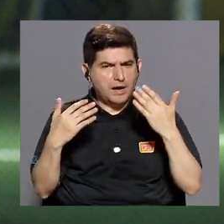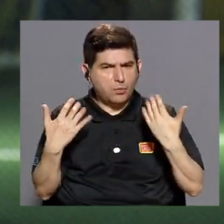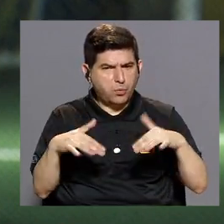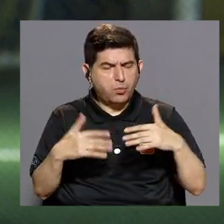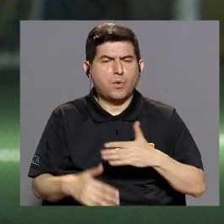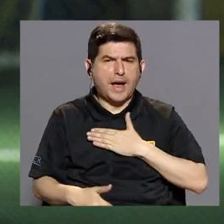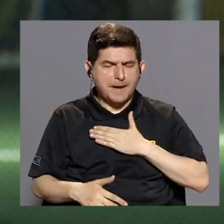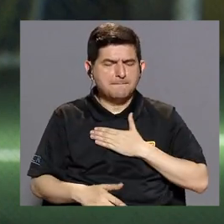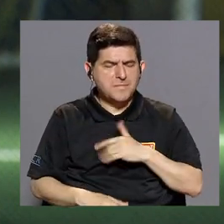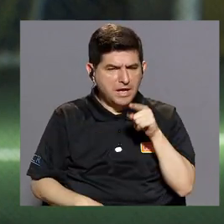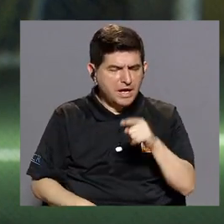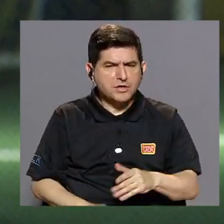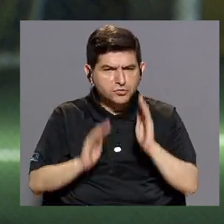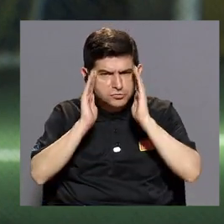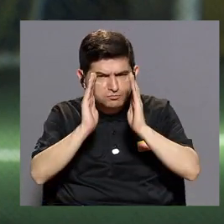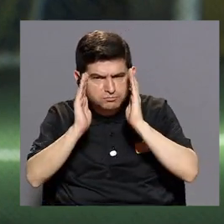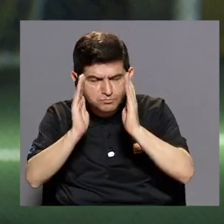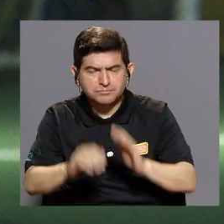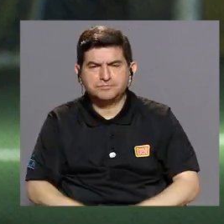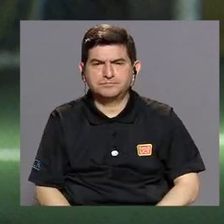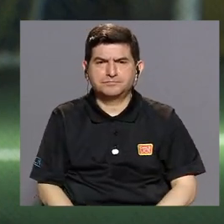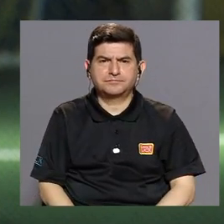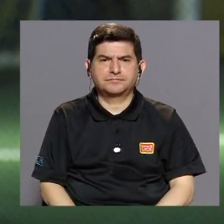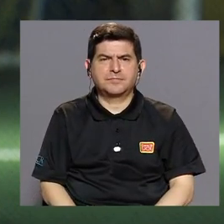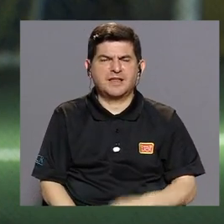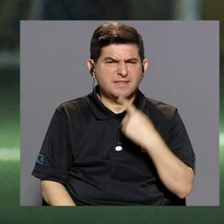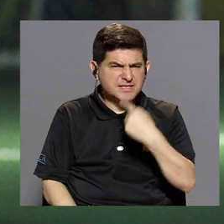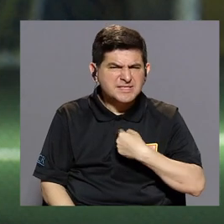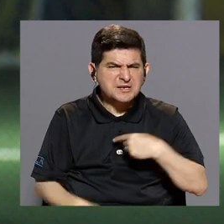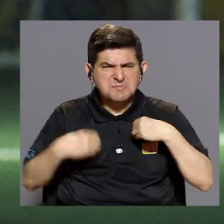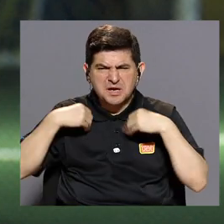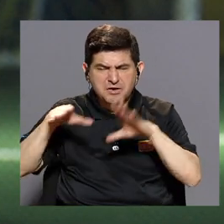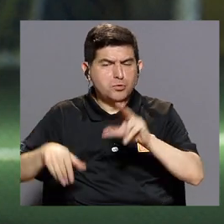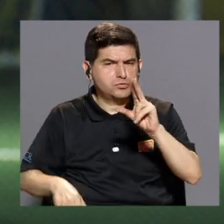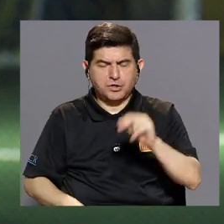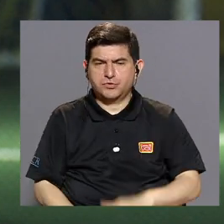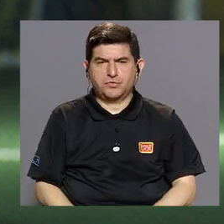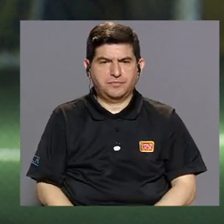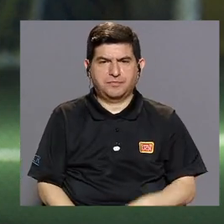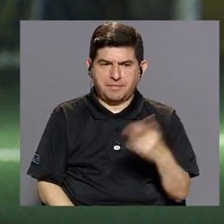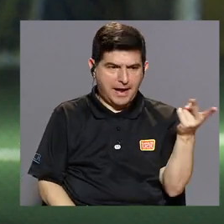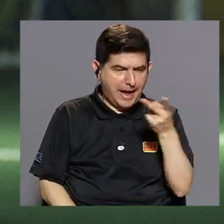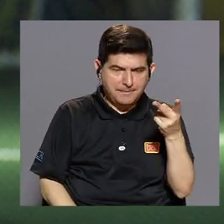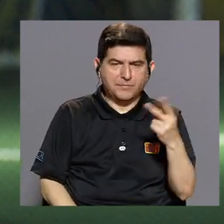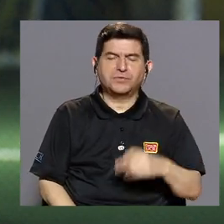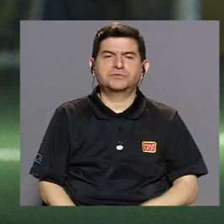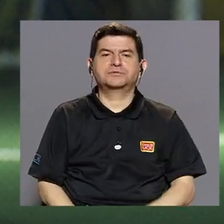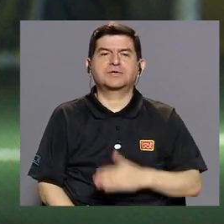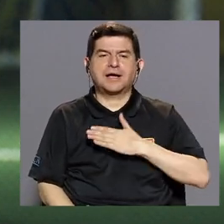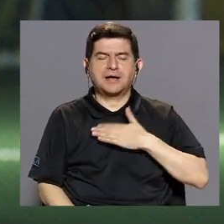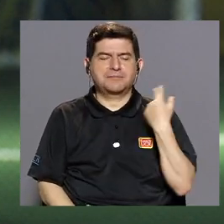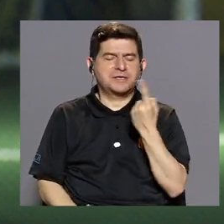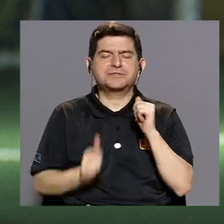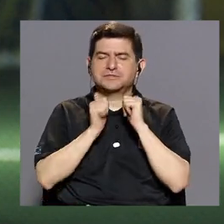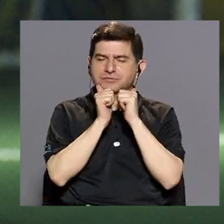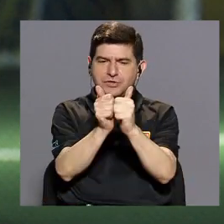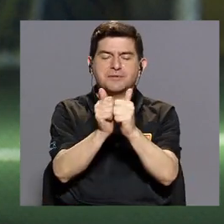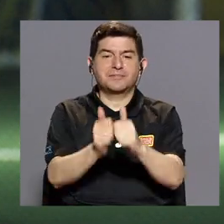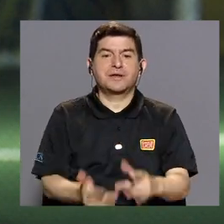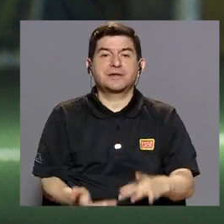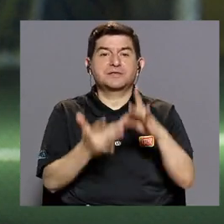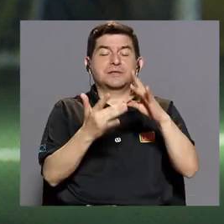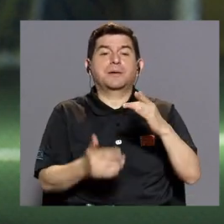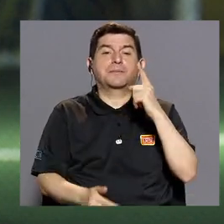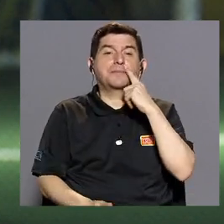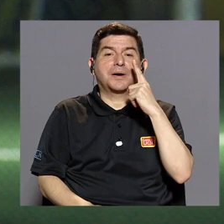mucho, ¿verdad? Nunca recibí un, debería dejarlo, no, siempre. Qué lindo, ¿verdad? Sí, los dos. Los dos siempre me acompañaron,